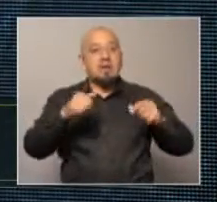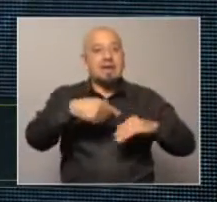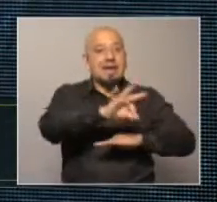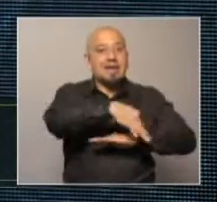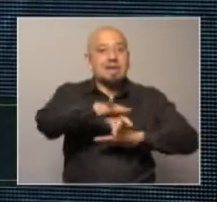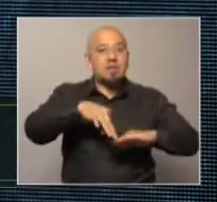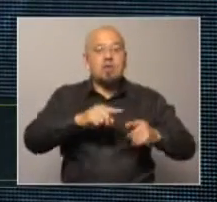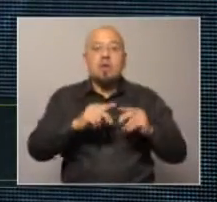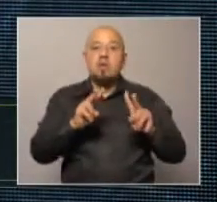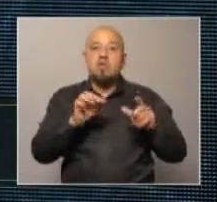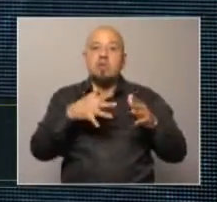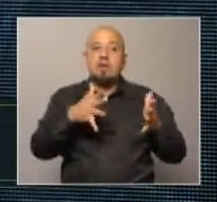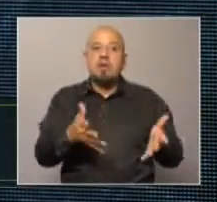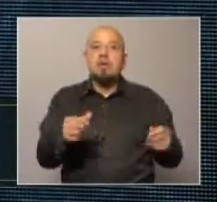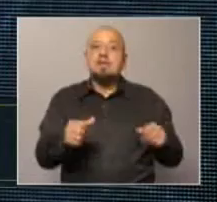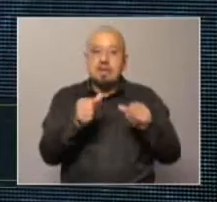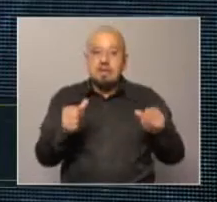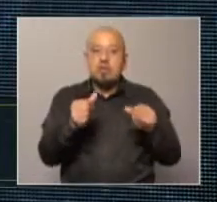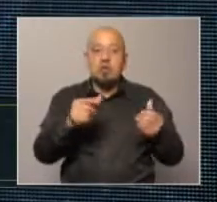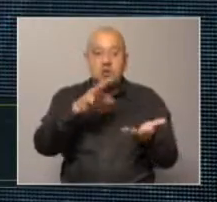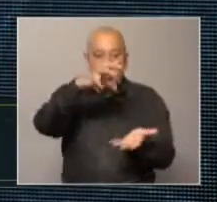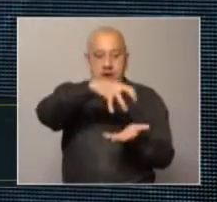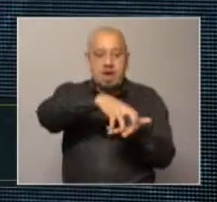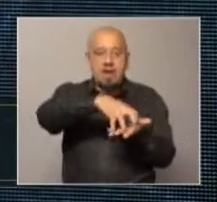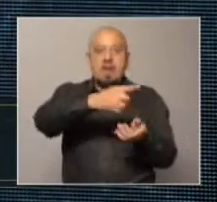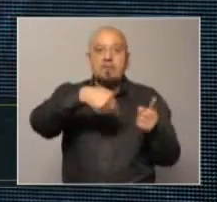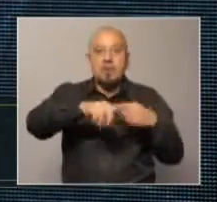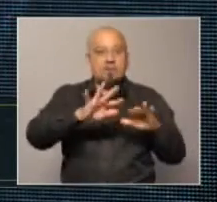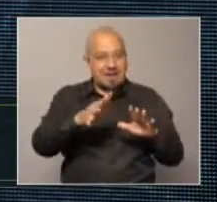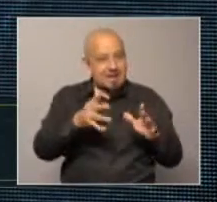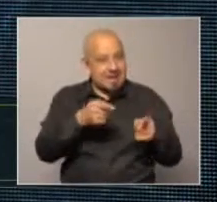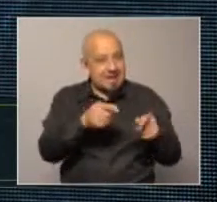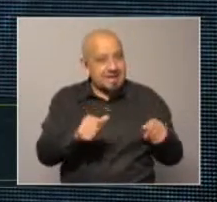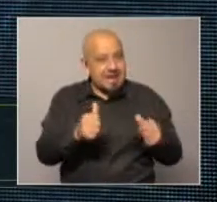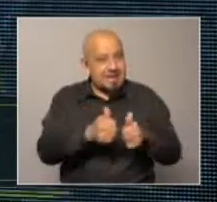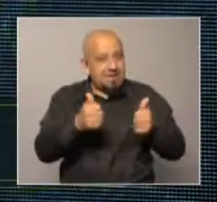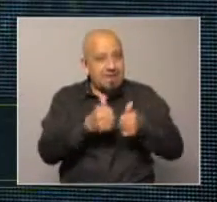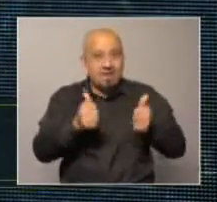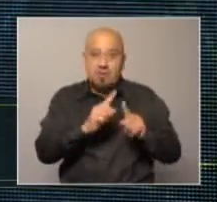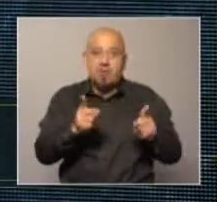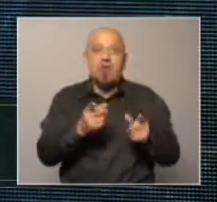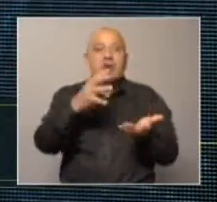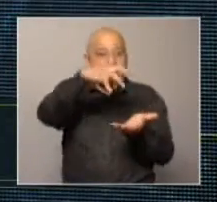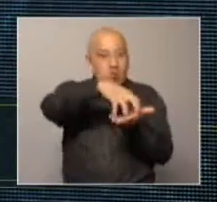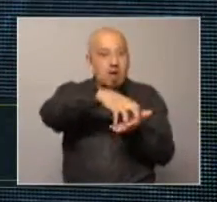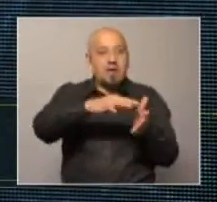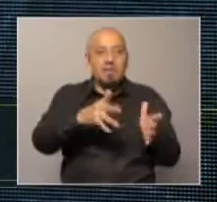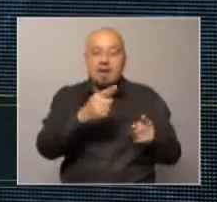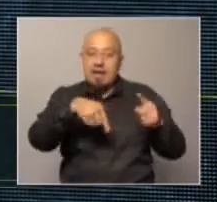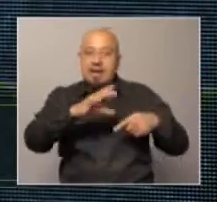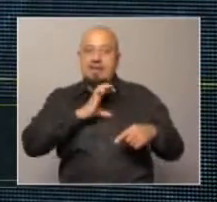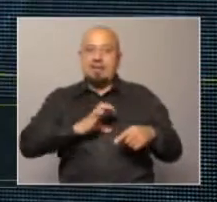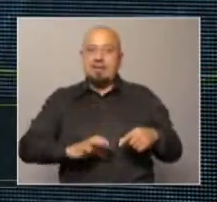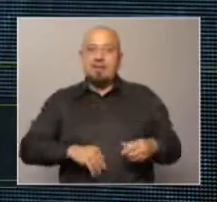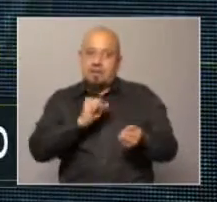sentido punitivista, digamos, claro. ¿No? A los centros de máxima seguridad o a construir centros de reclusión. Sin celdas, sin